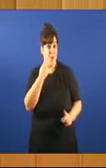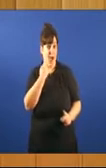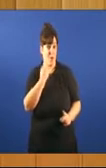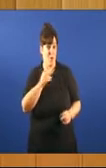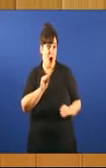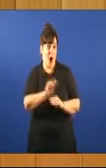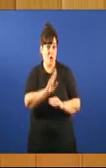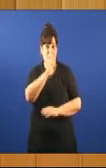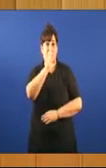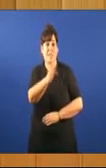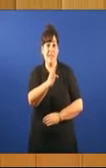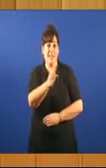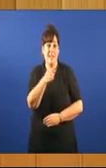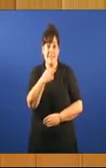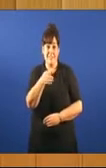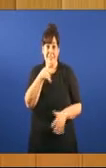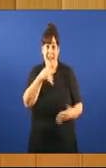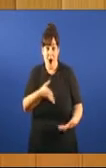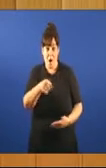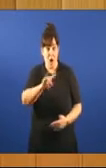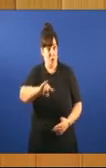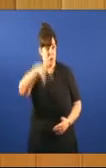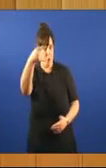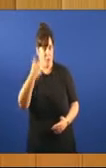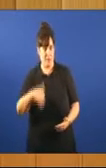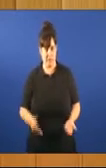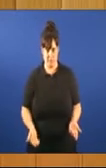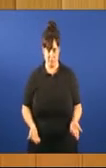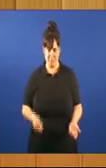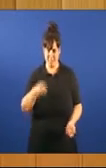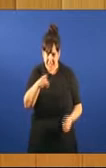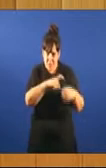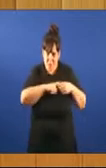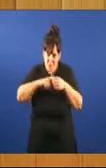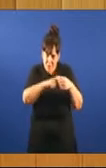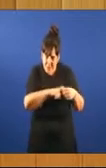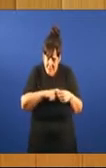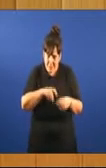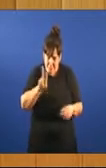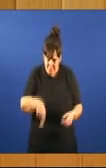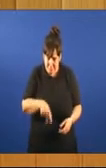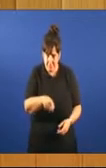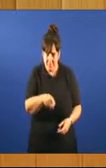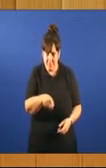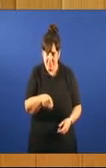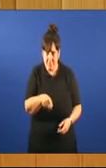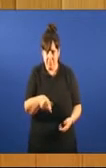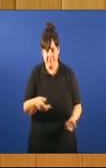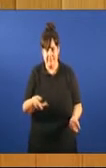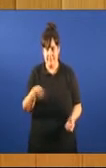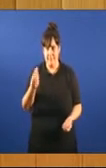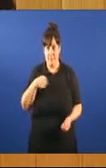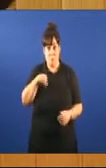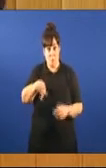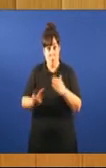banca leva recibido máis do doble. Debe de ser esa a solidariedade a que apelaba vostede na súa intervención de